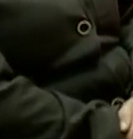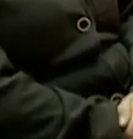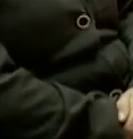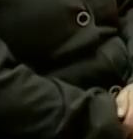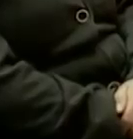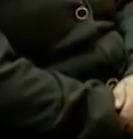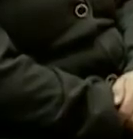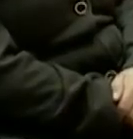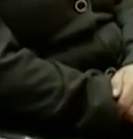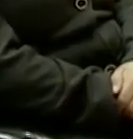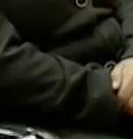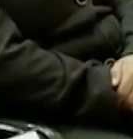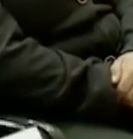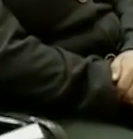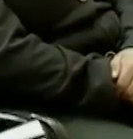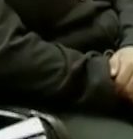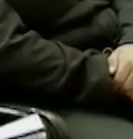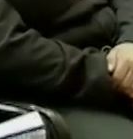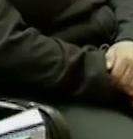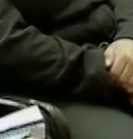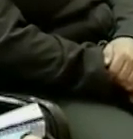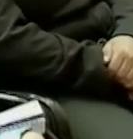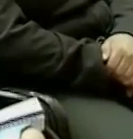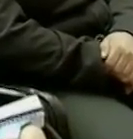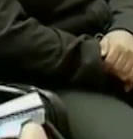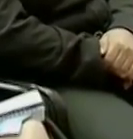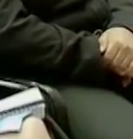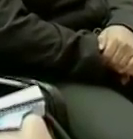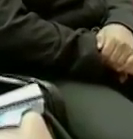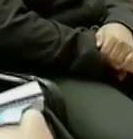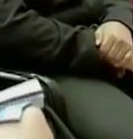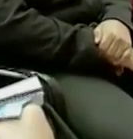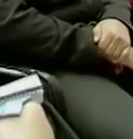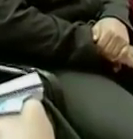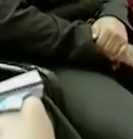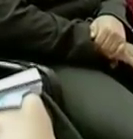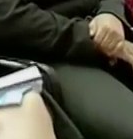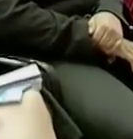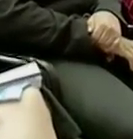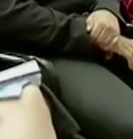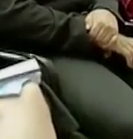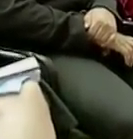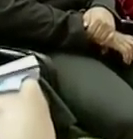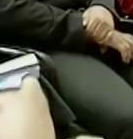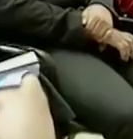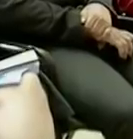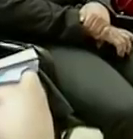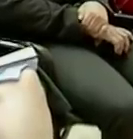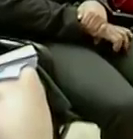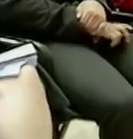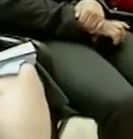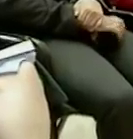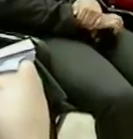en instrumentos para la transformación cultural, porque vamos a enfrentar más de 500 años